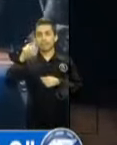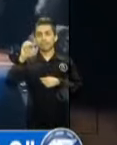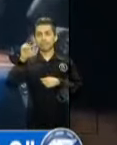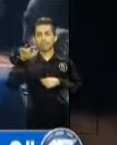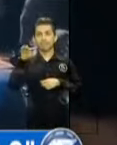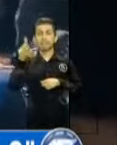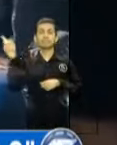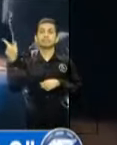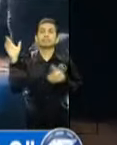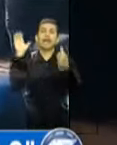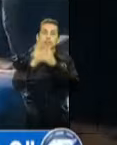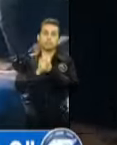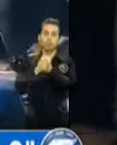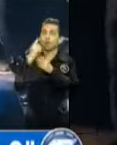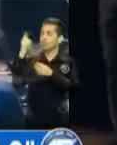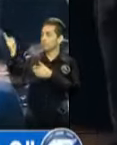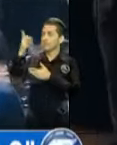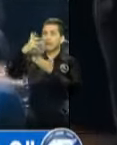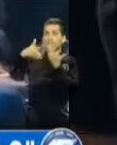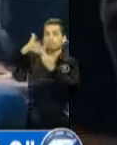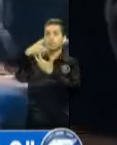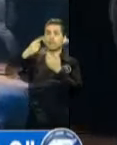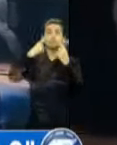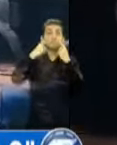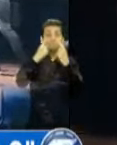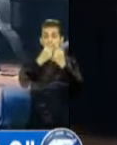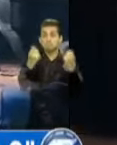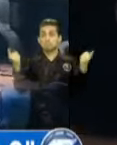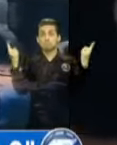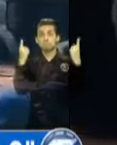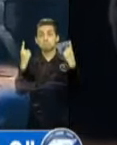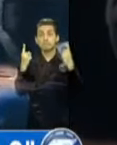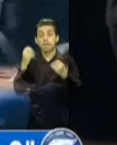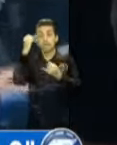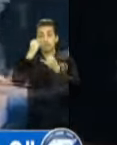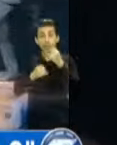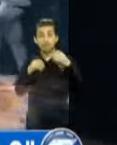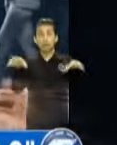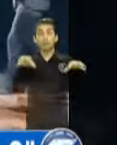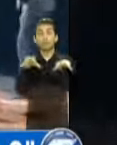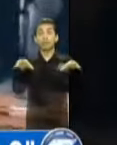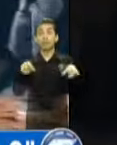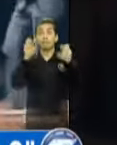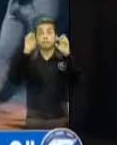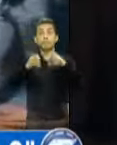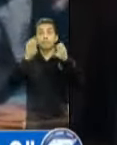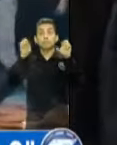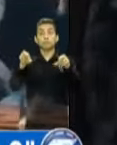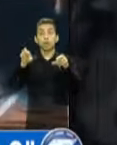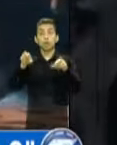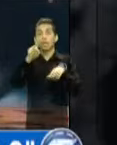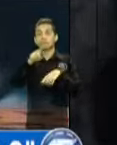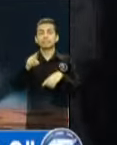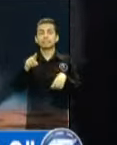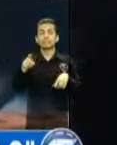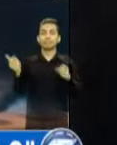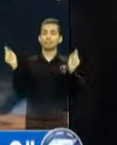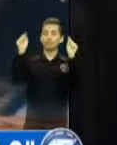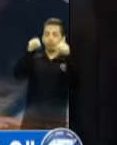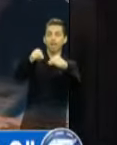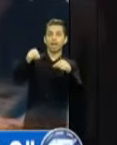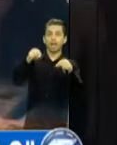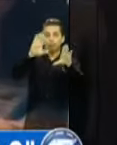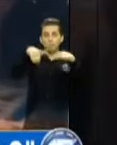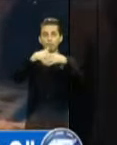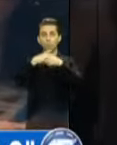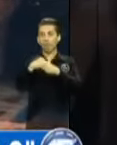redes sociales y se puede observar al finalizar el evento que los invitados ya no contaban con la mascarilla, situación que dio